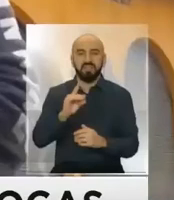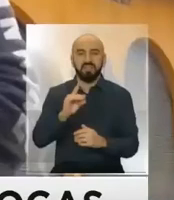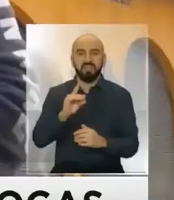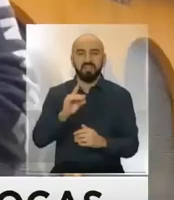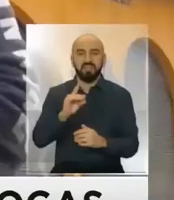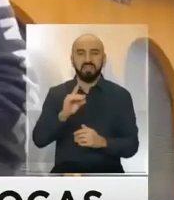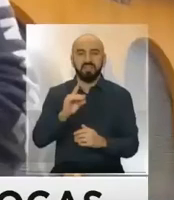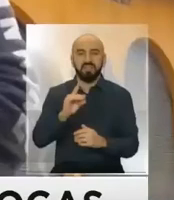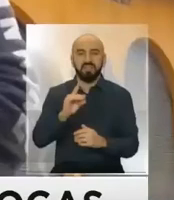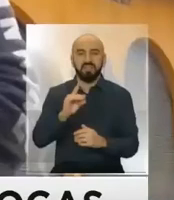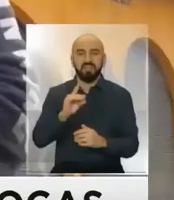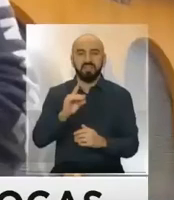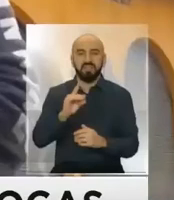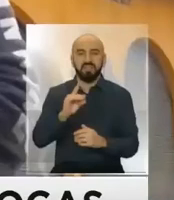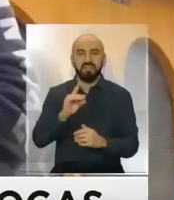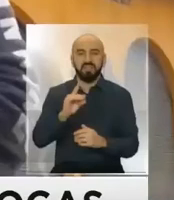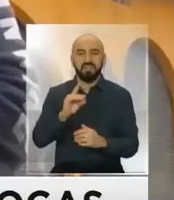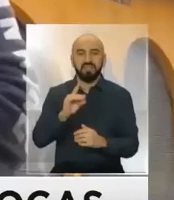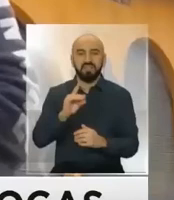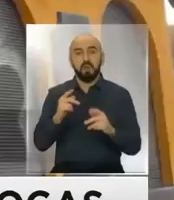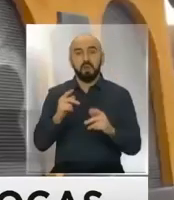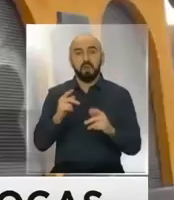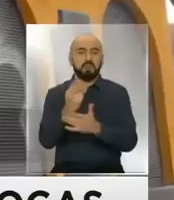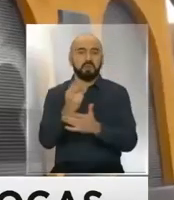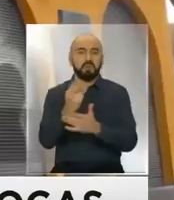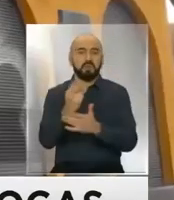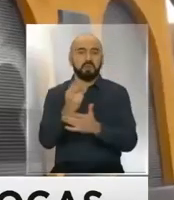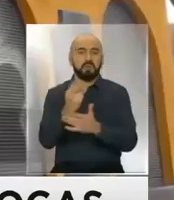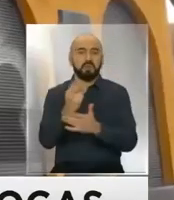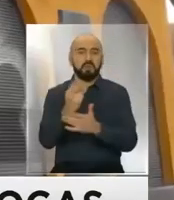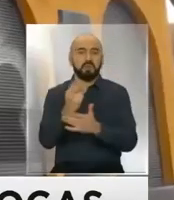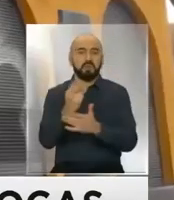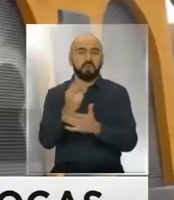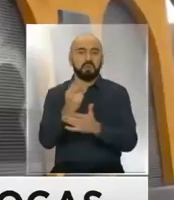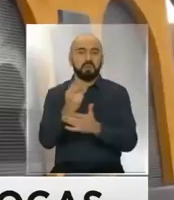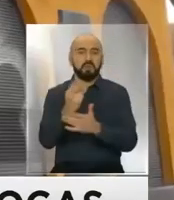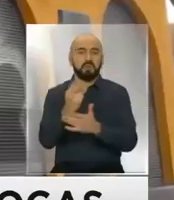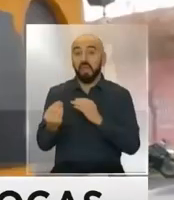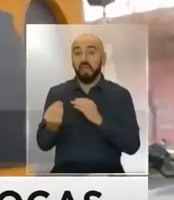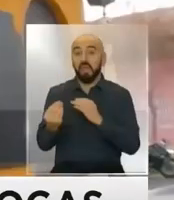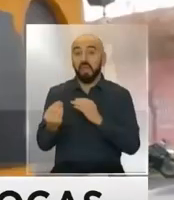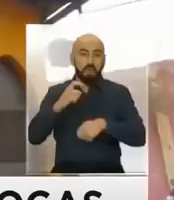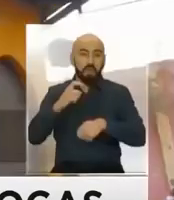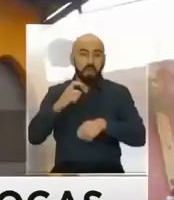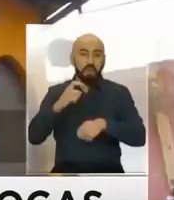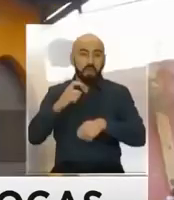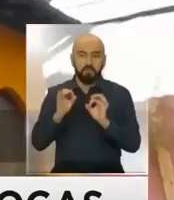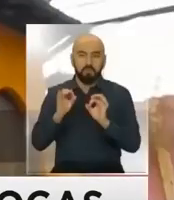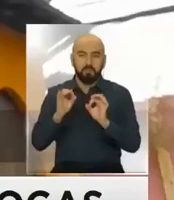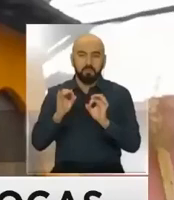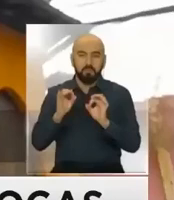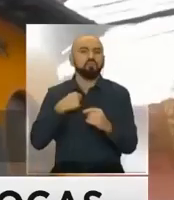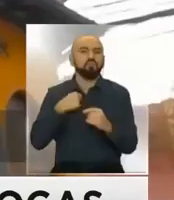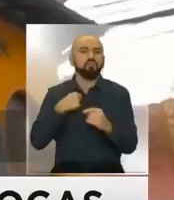No hay problema. A las 12 tú me puedes llamar. Hasta las 12. Me dices tal hora. Igual estoy en el centro. ¿Ya?